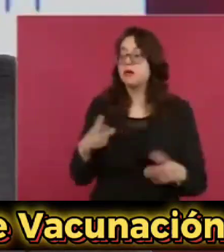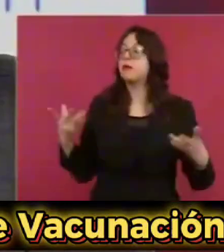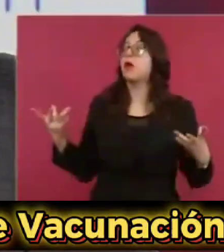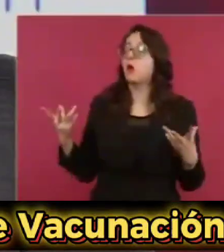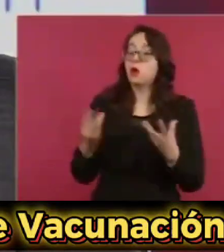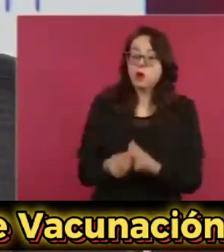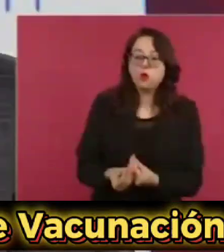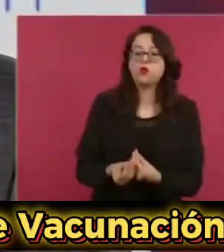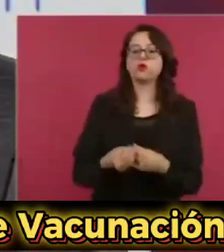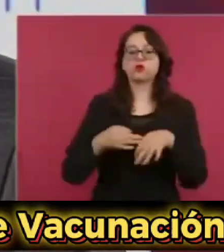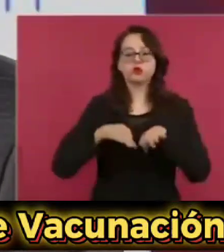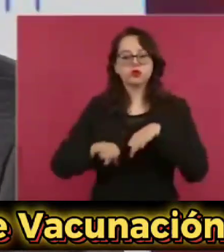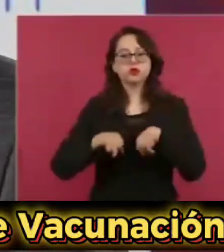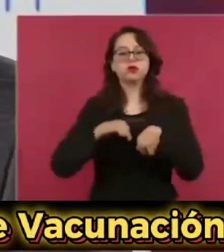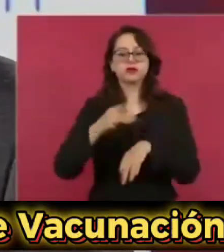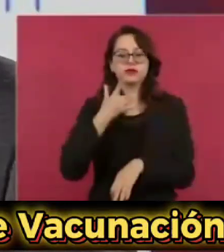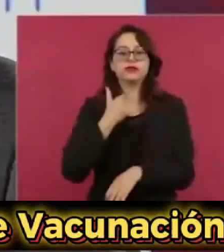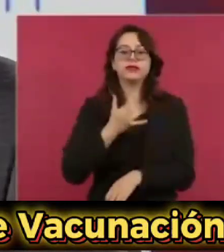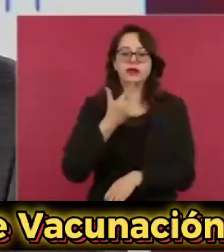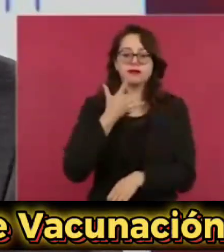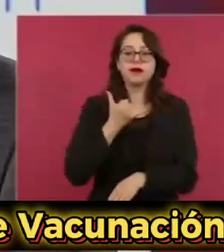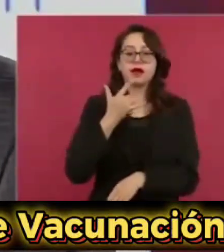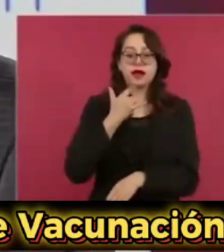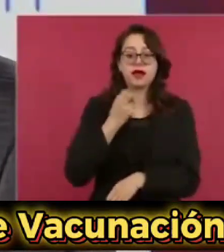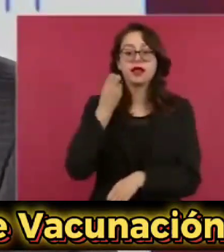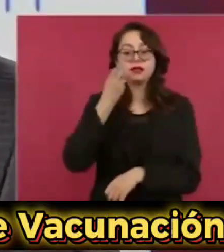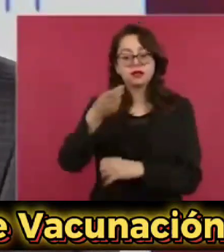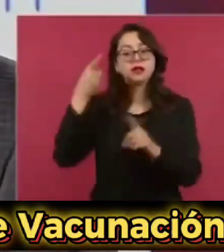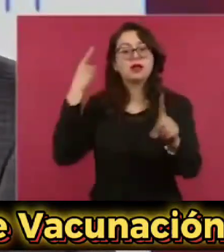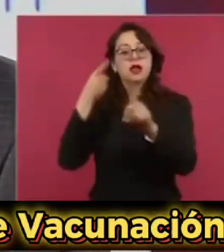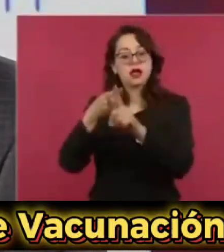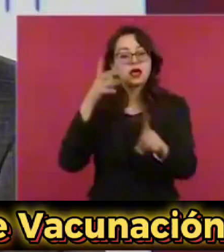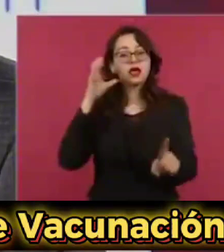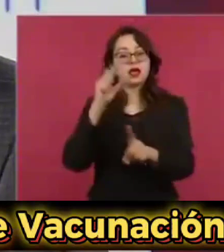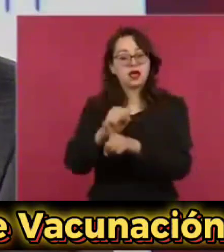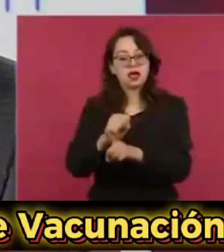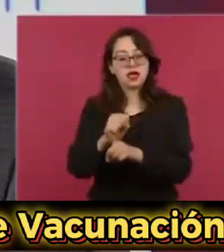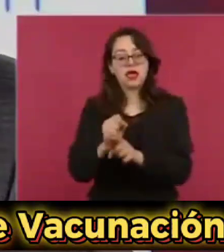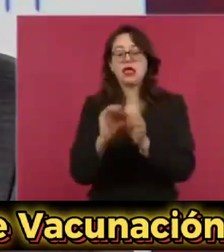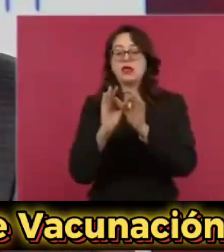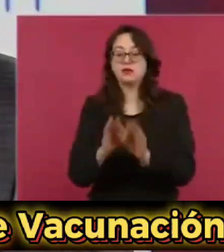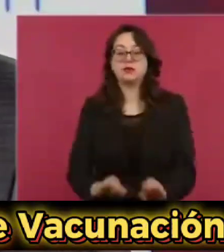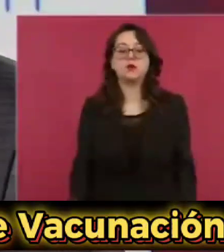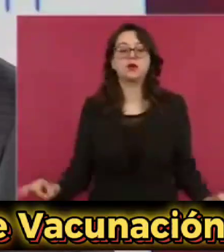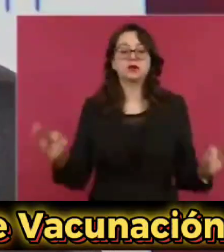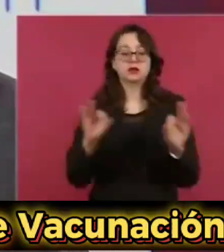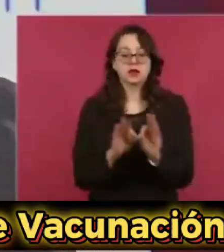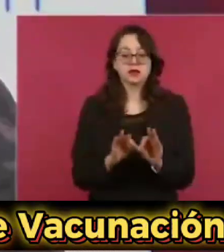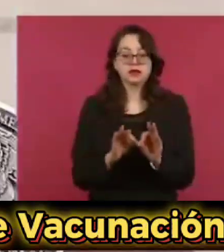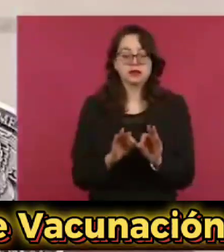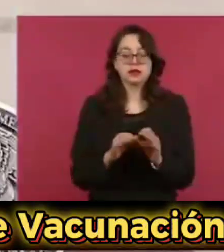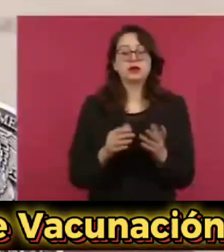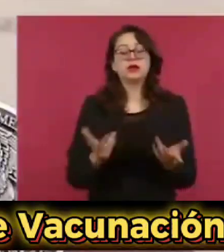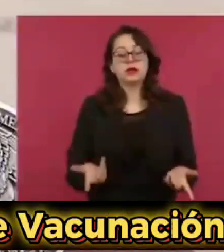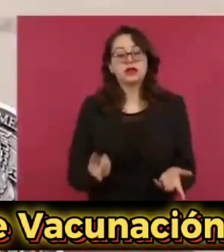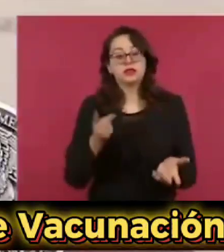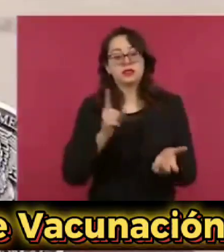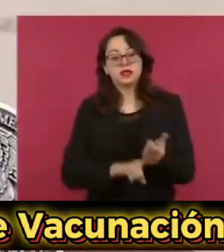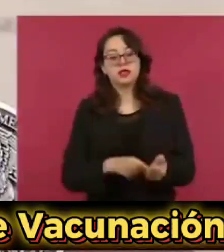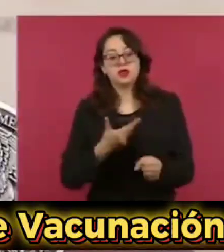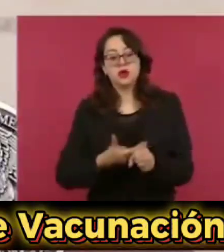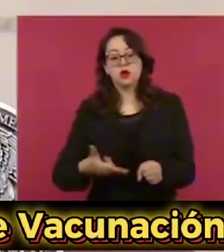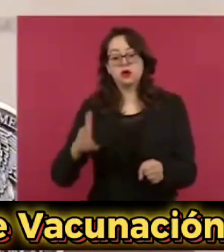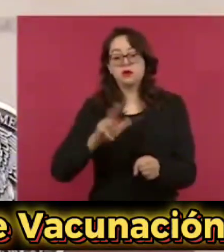ello resalto en la segunda parte de esto el primer nivel de atención. Para eso se han establecido